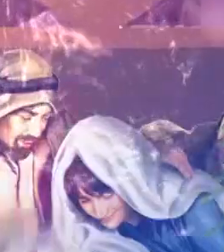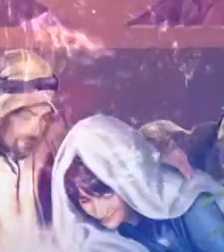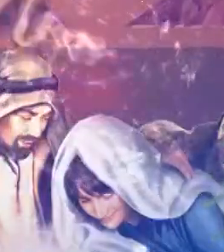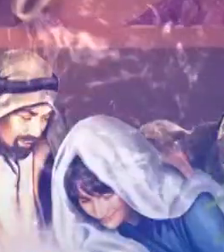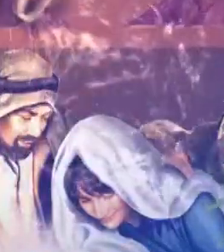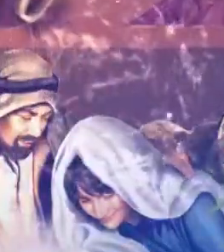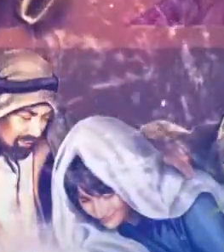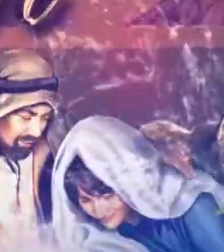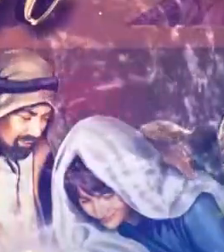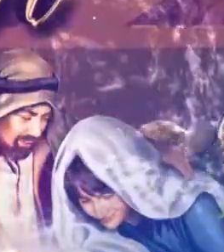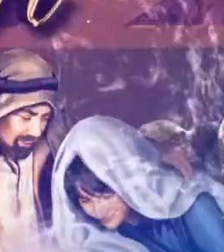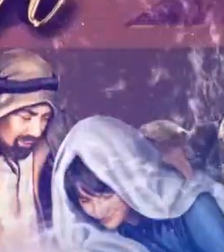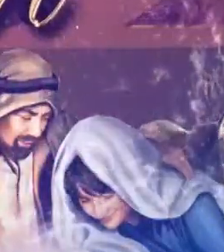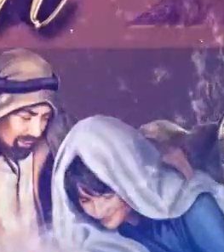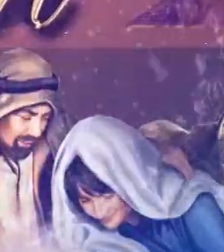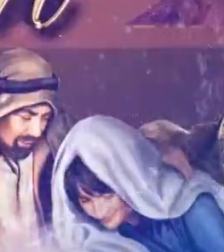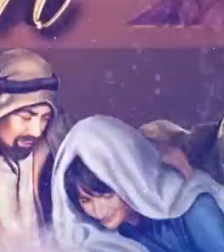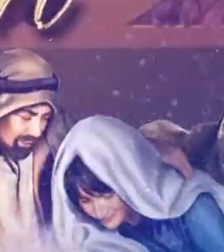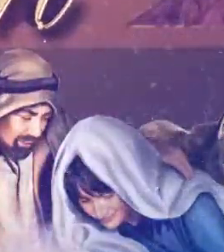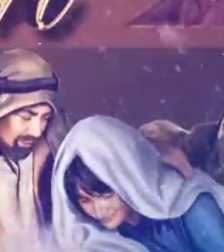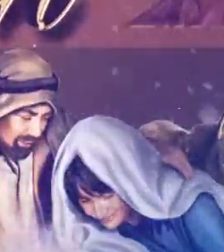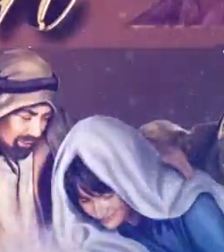Jesús.